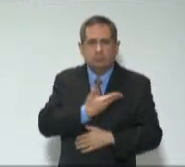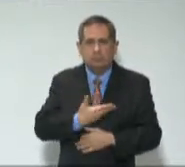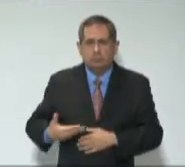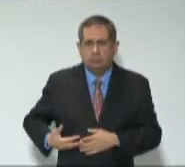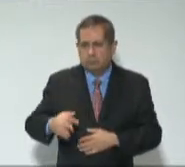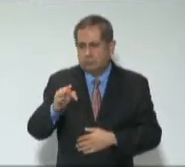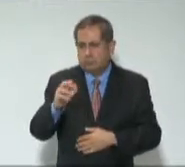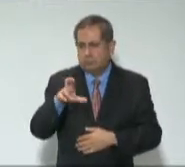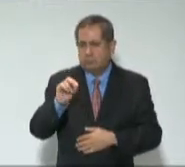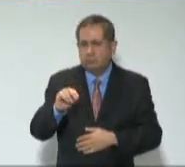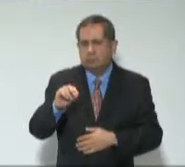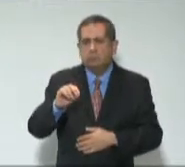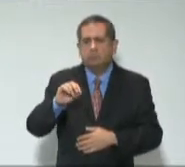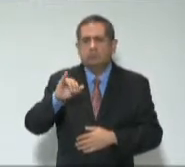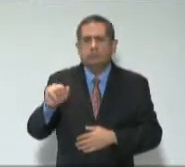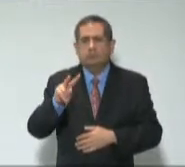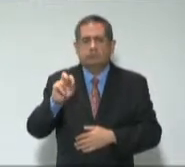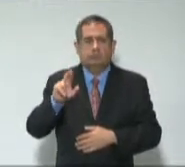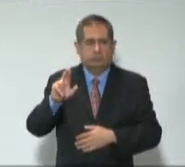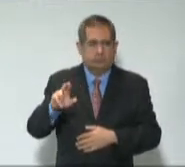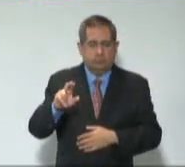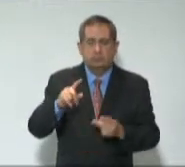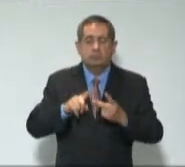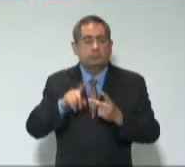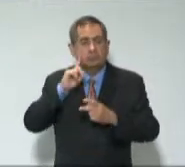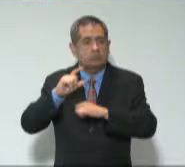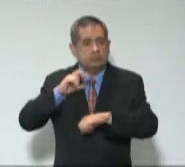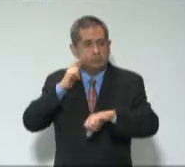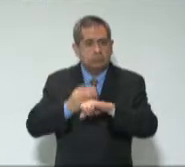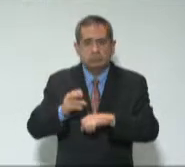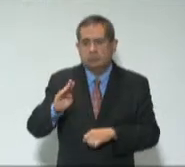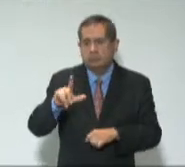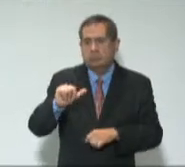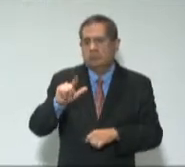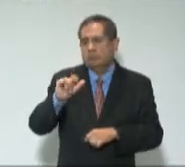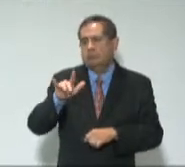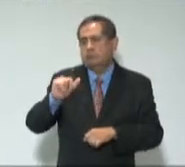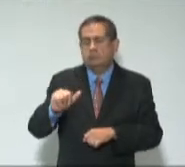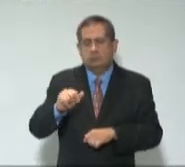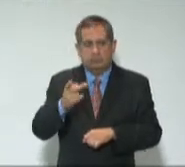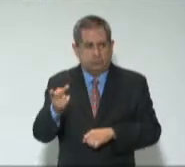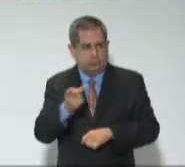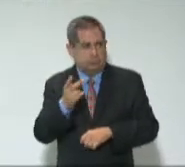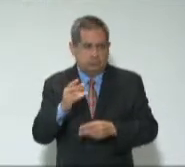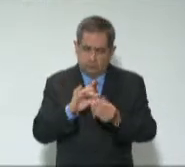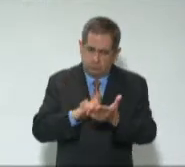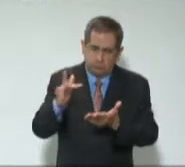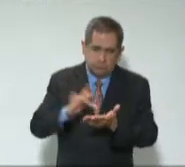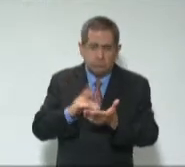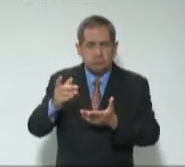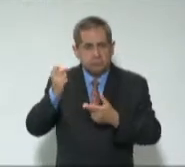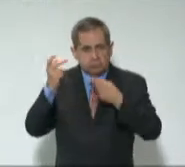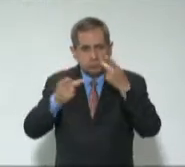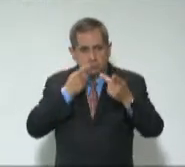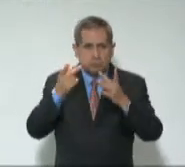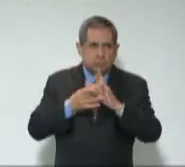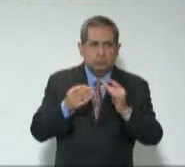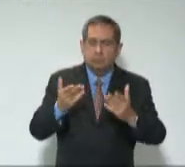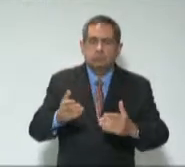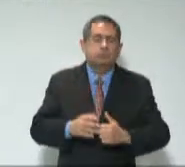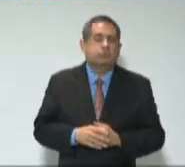Acuña llamas y a la comisionada blanca Lilia Ibarra cadena y muchas gracias por la presentación